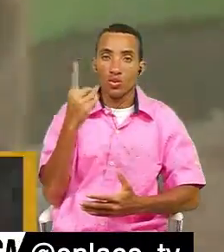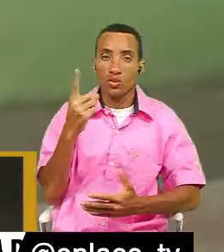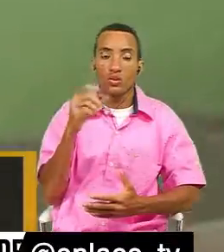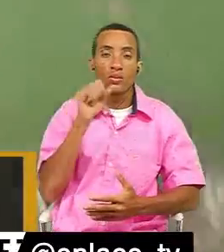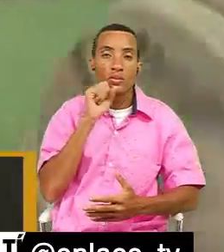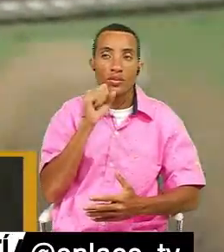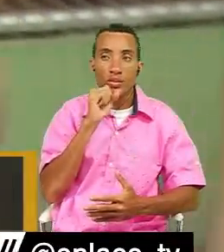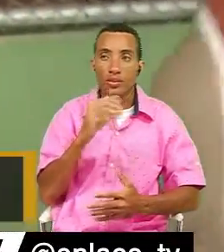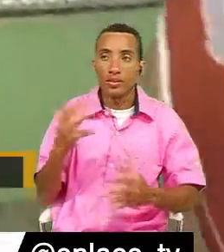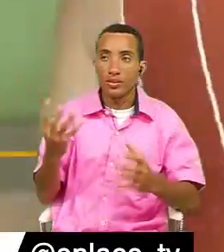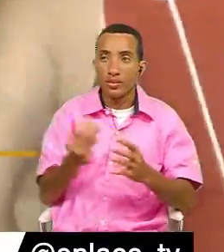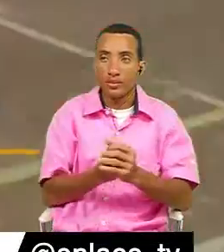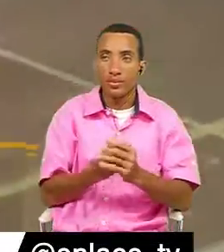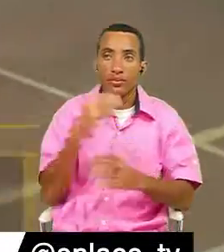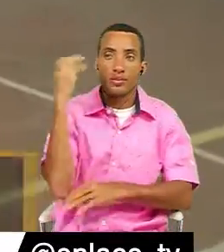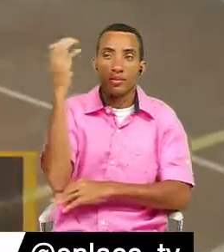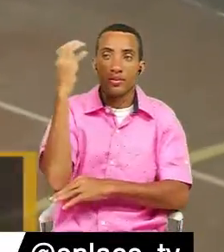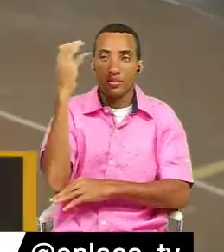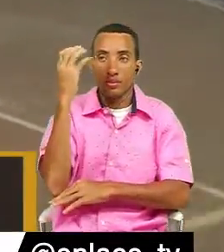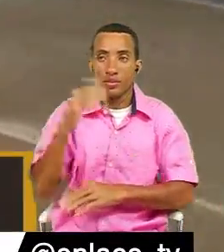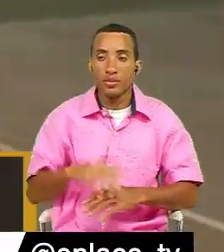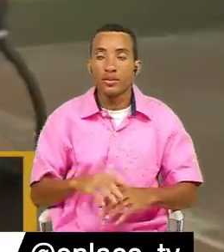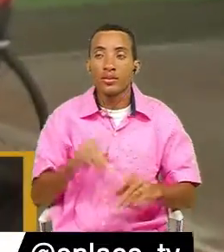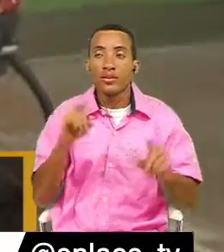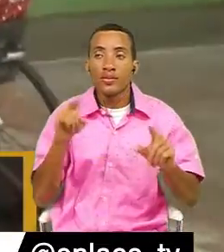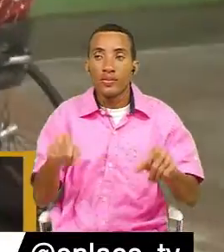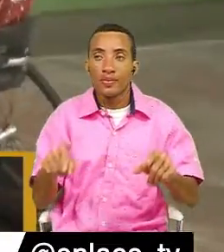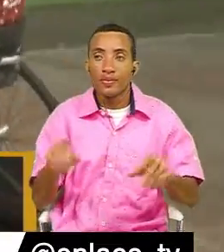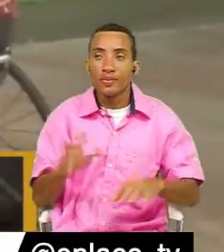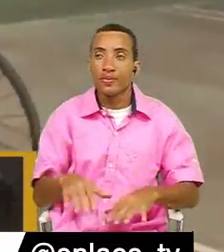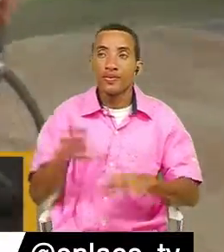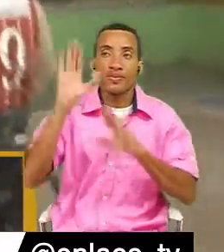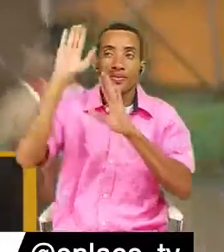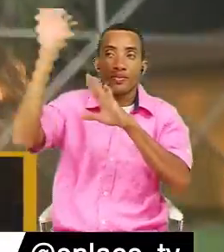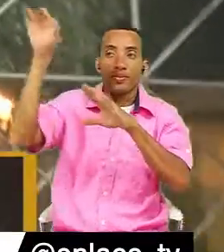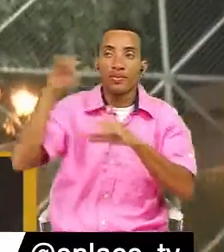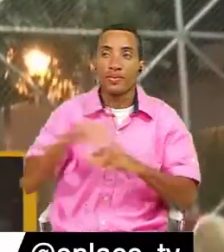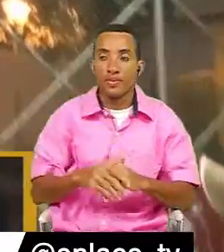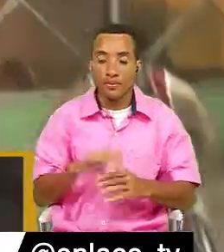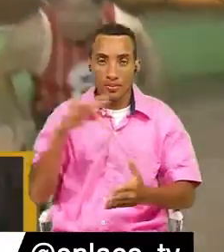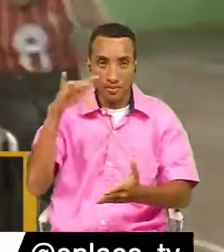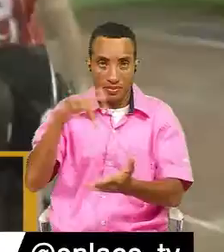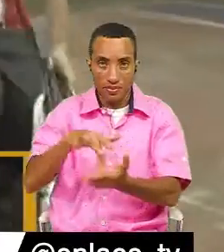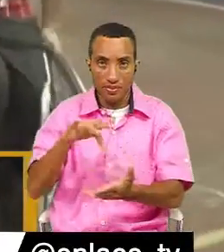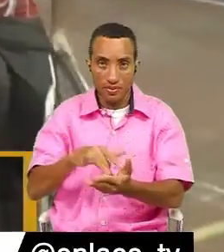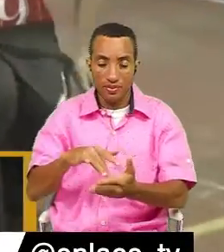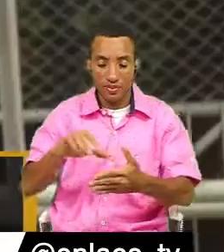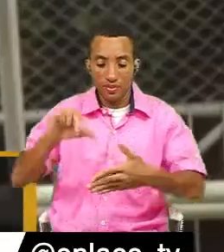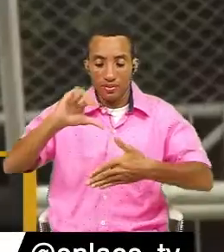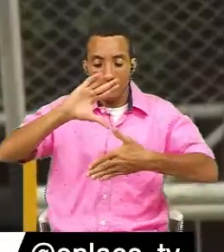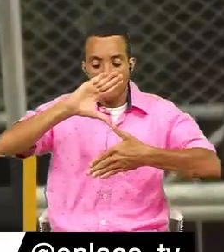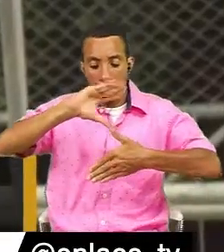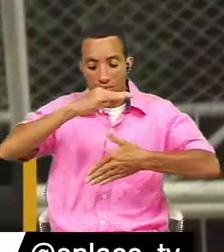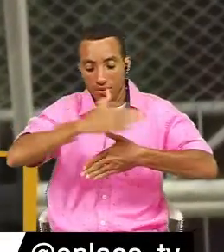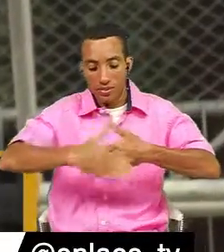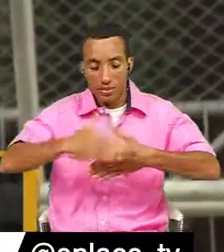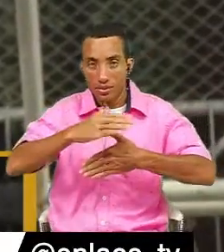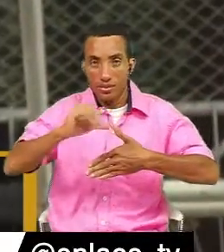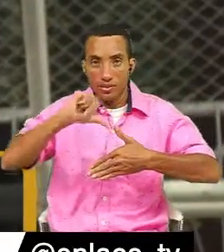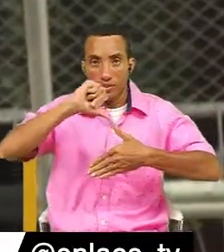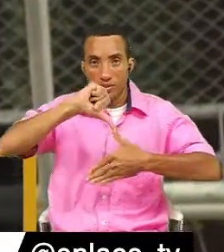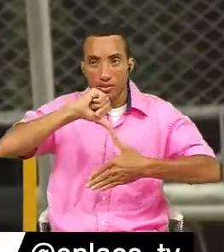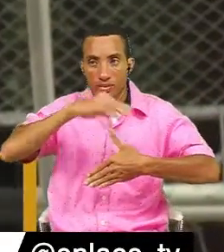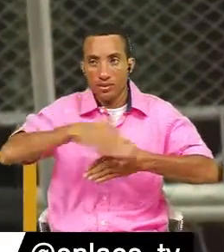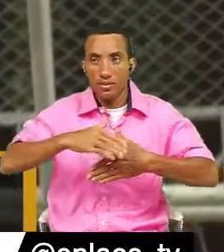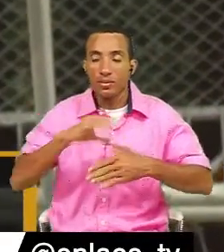parte de la Selección Colombia de baloncesto en silla de ruedas, la cual participó en el torneo sudamericano que tuvo lugar en Cali. Quedamos de tercero